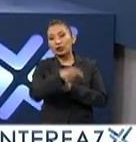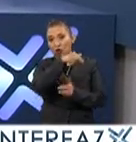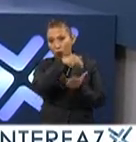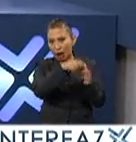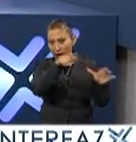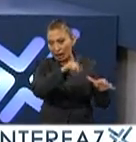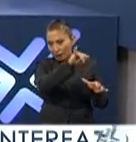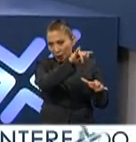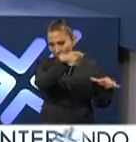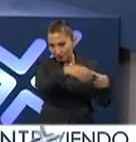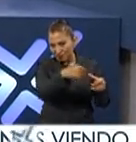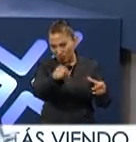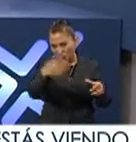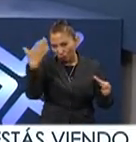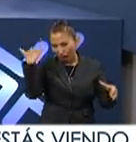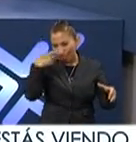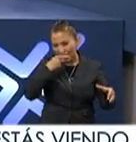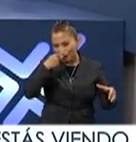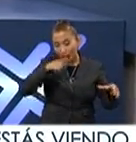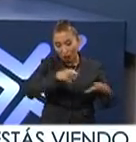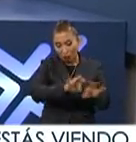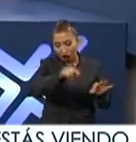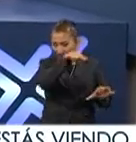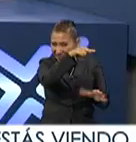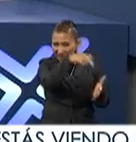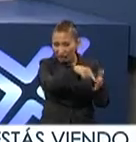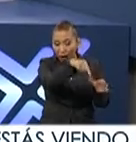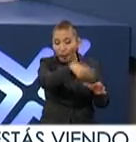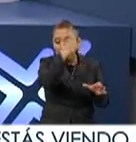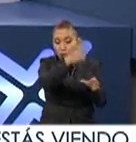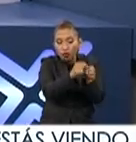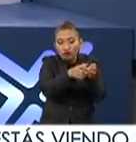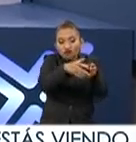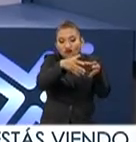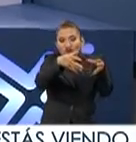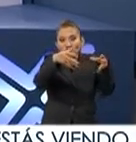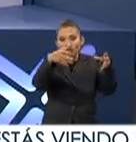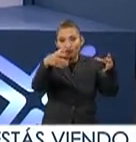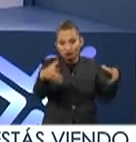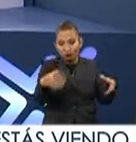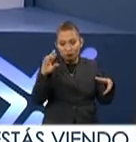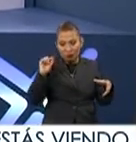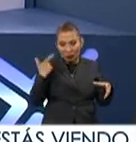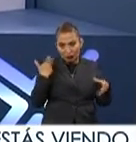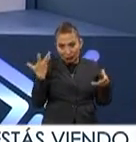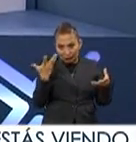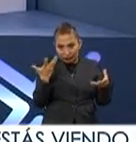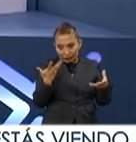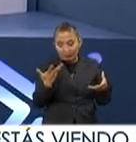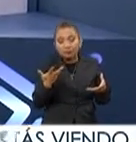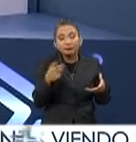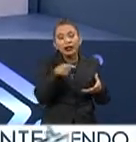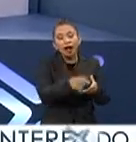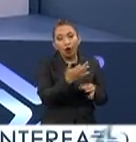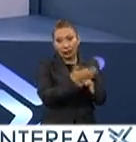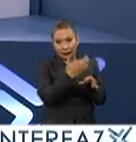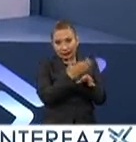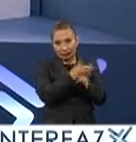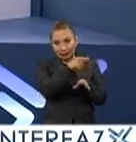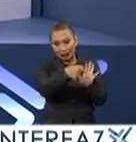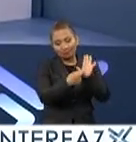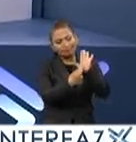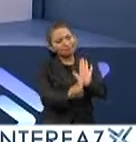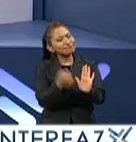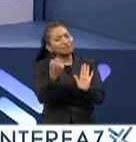espacio iberoamericano de los que hemos venido hablando, también muy importante, de muy reciente creación. En esta ocasión